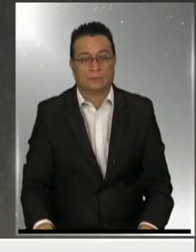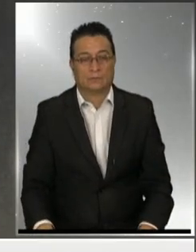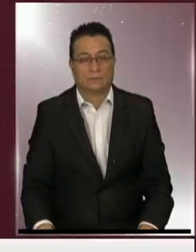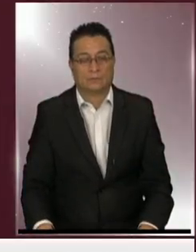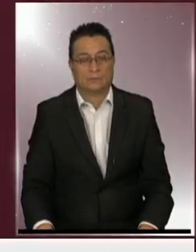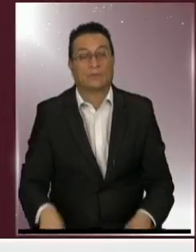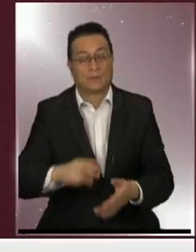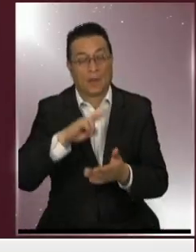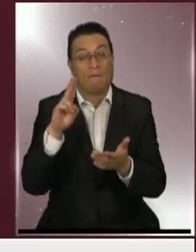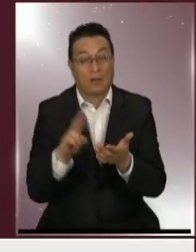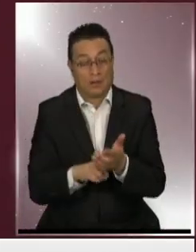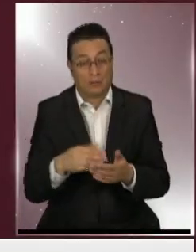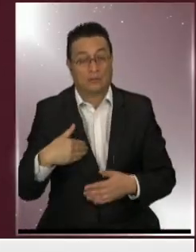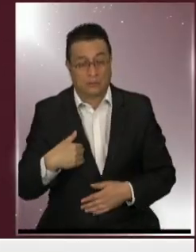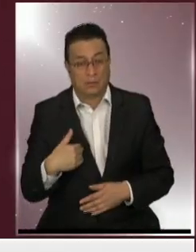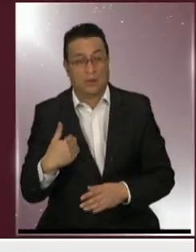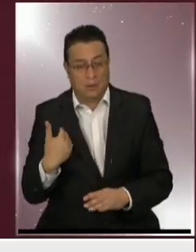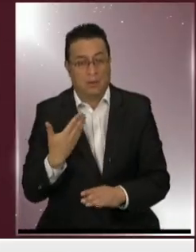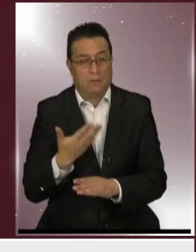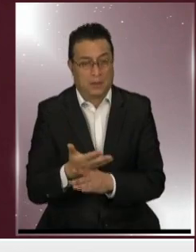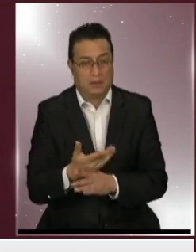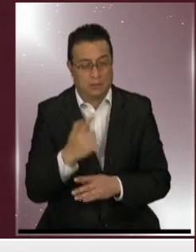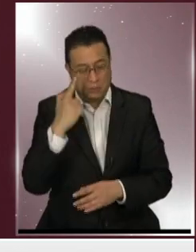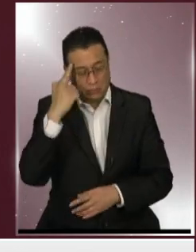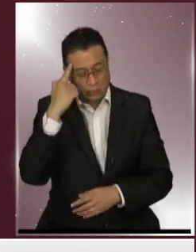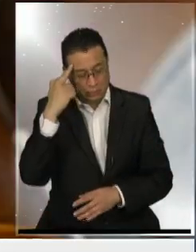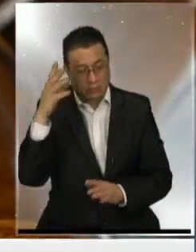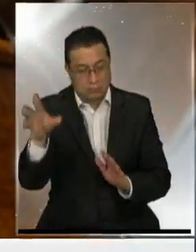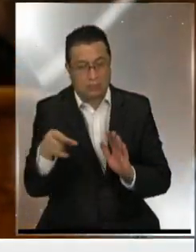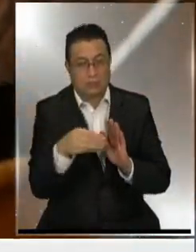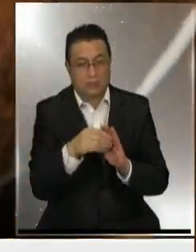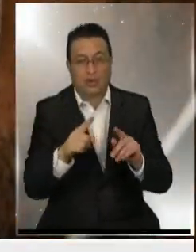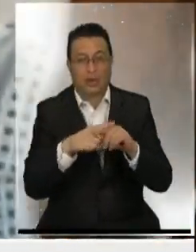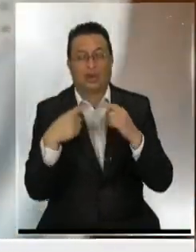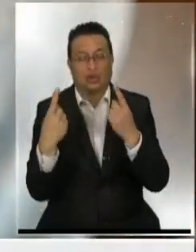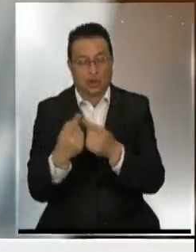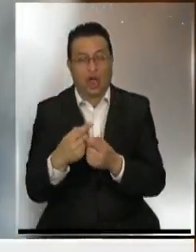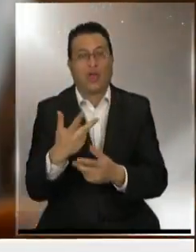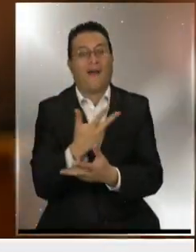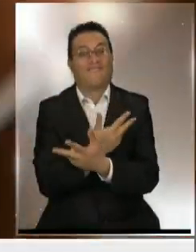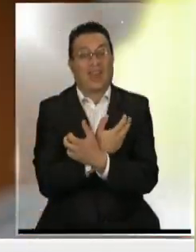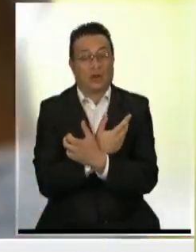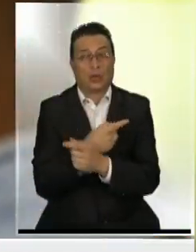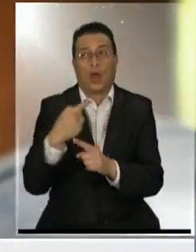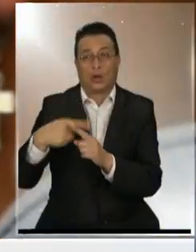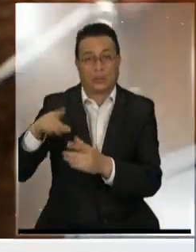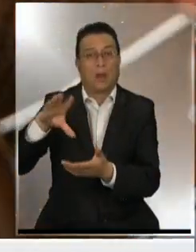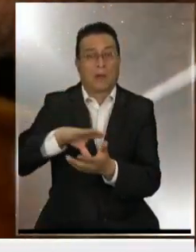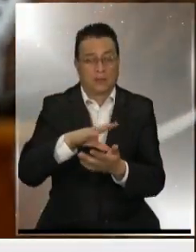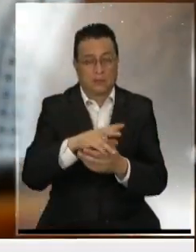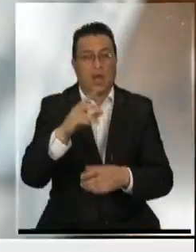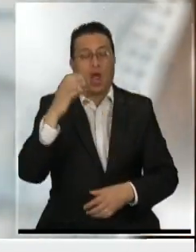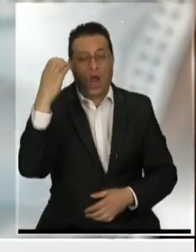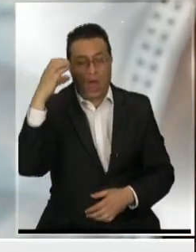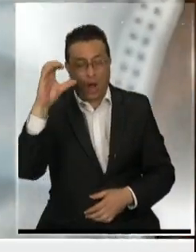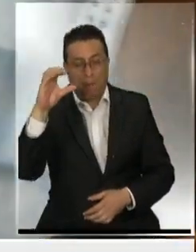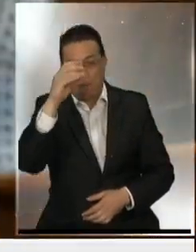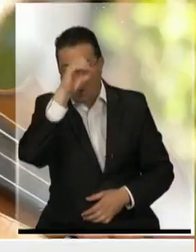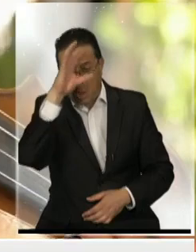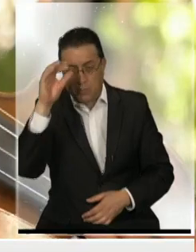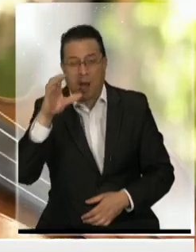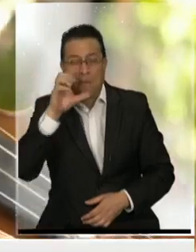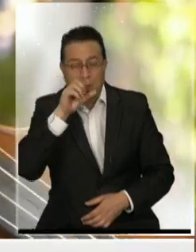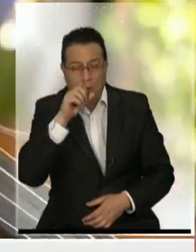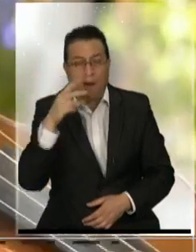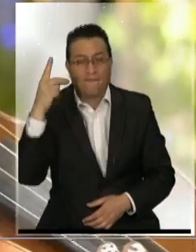De verdad que yo le pido que tome en consideración a todos los venezolanos, a todos los extranjeros, colombianos, peruanos, bolivianos,